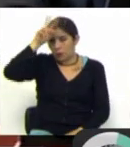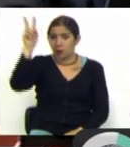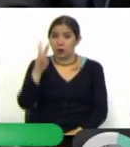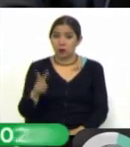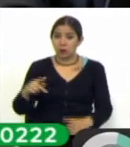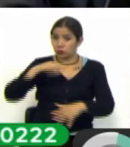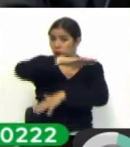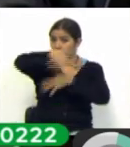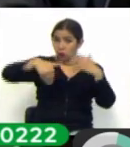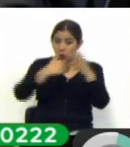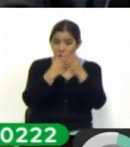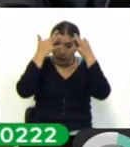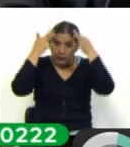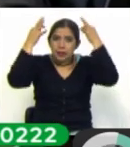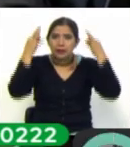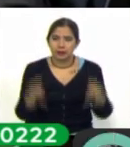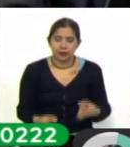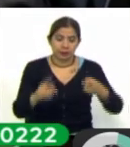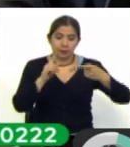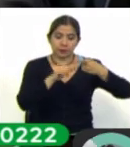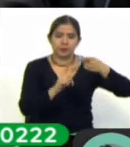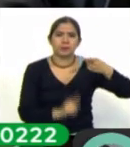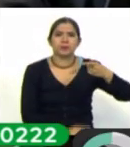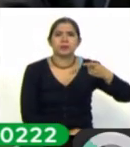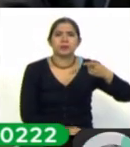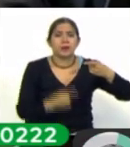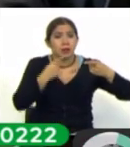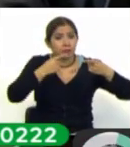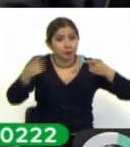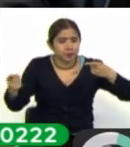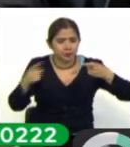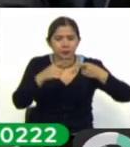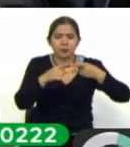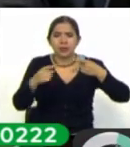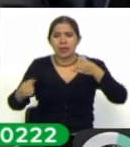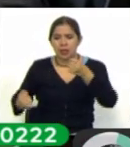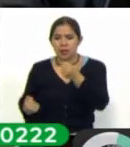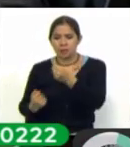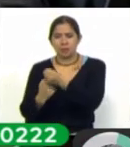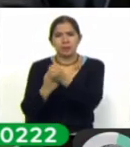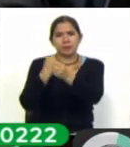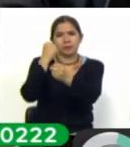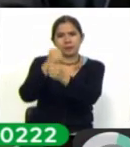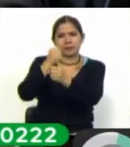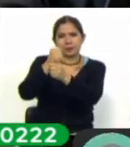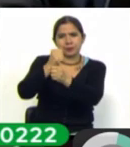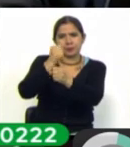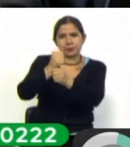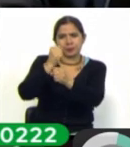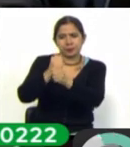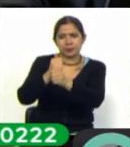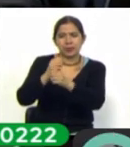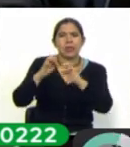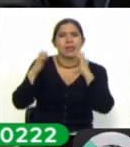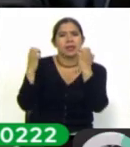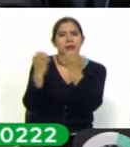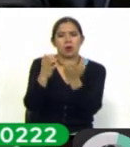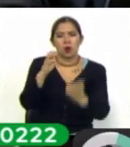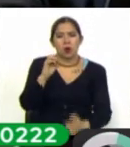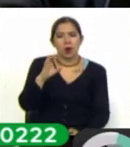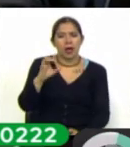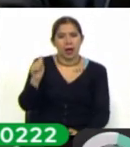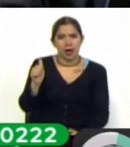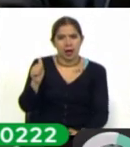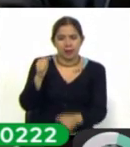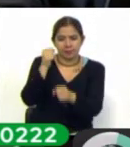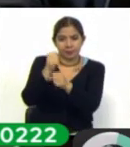declaran: 1. Apoyar el trabajo profesional y técnico realizado por el equipo de